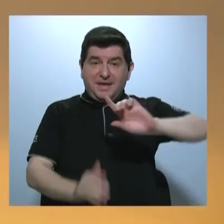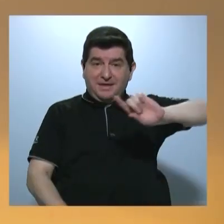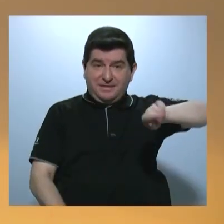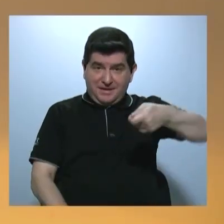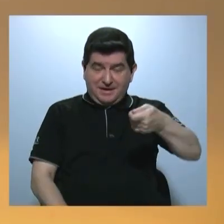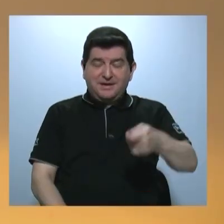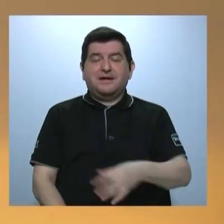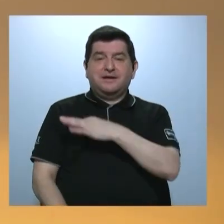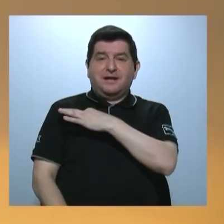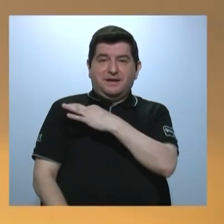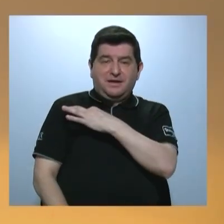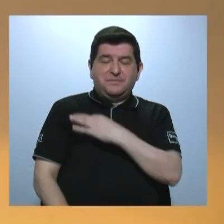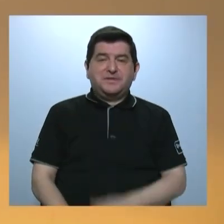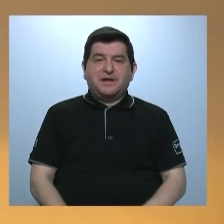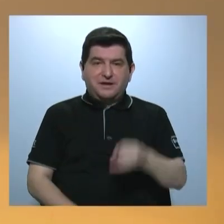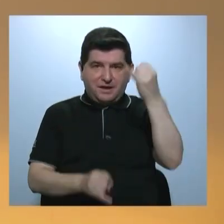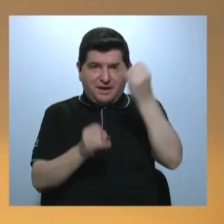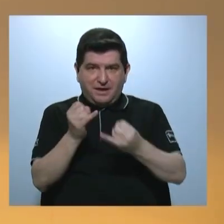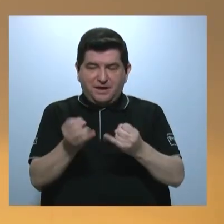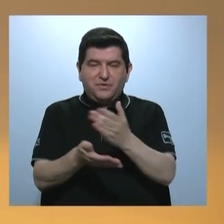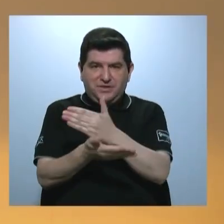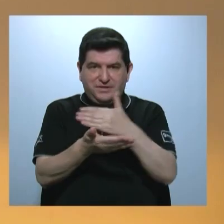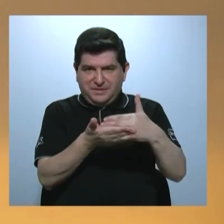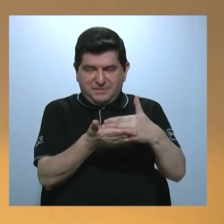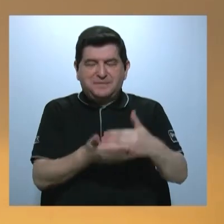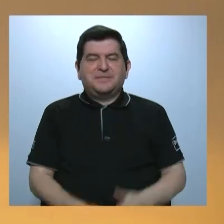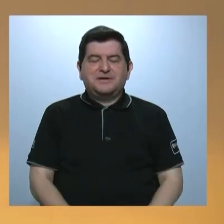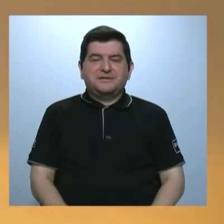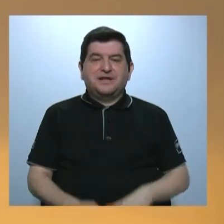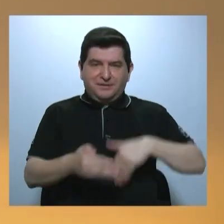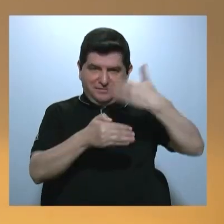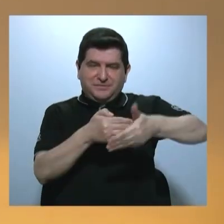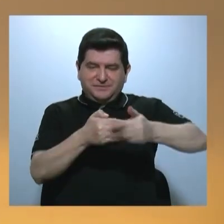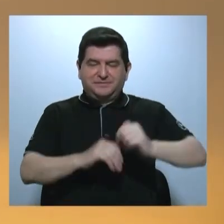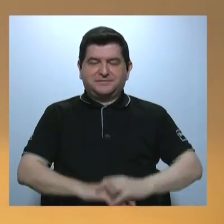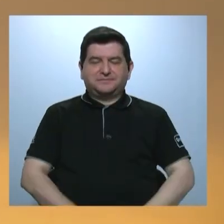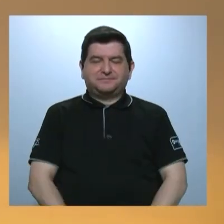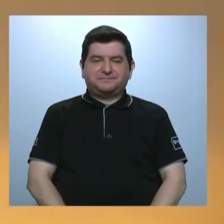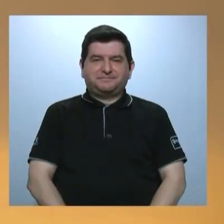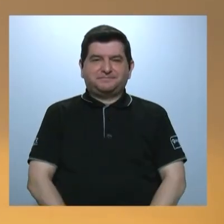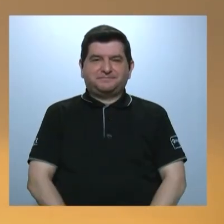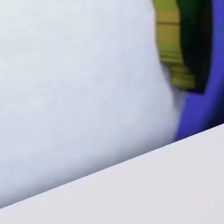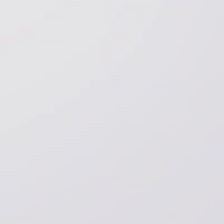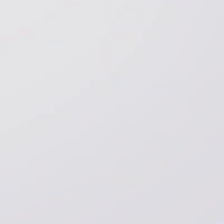nos invite al tercero y último segmento. Por favor.